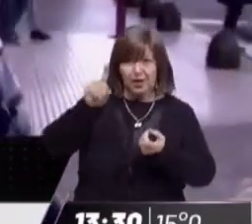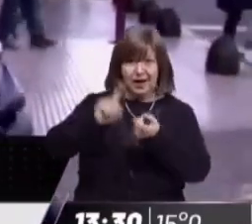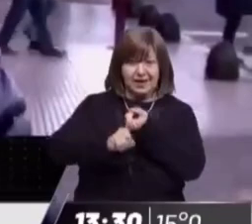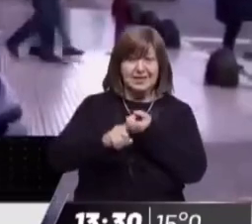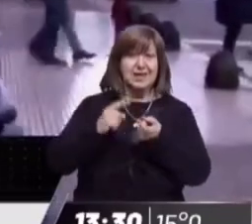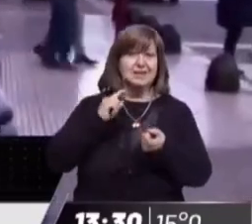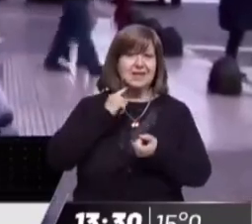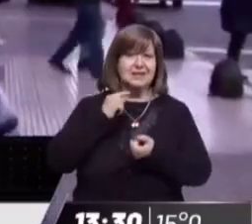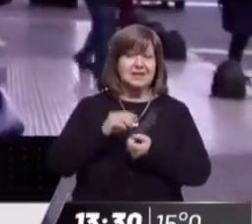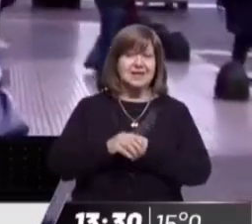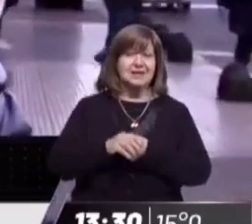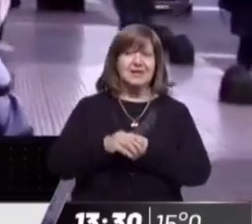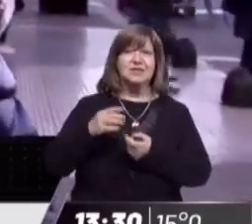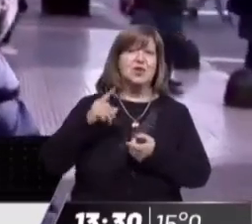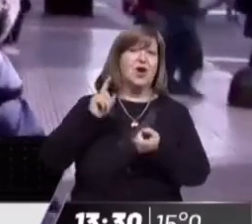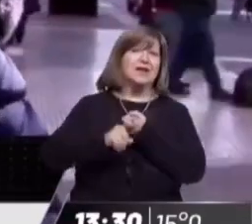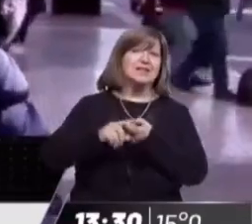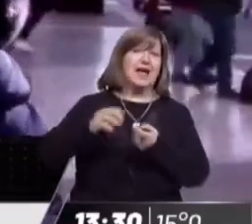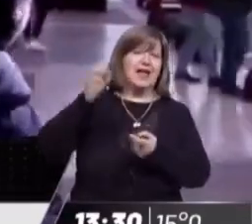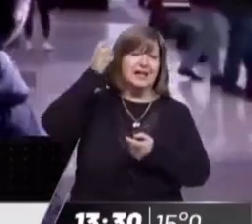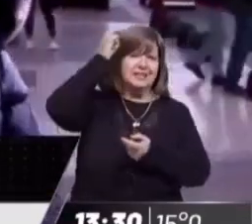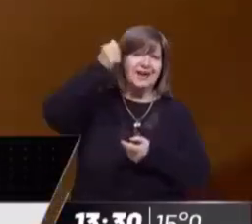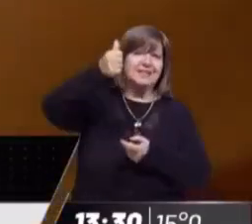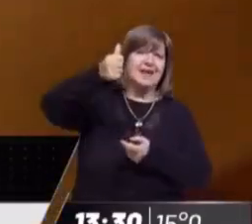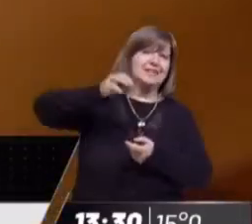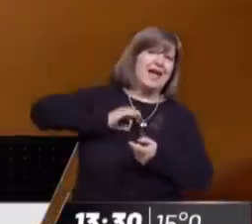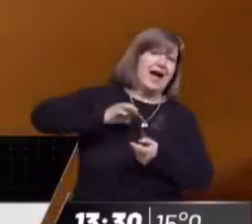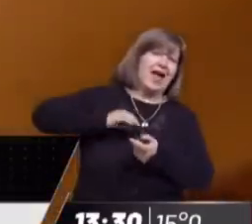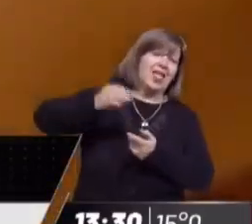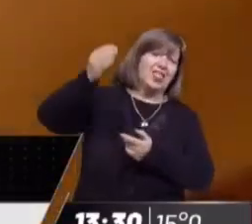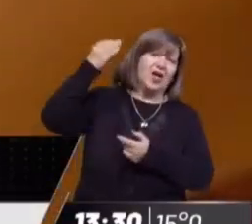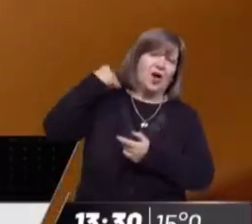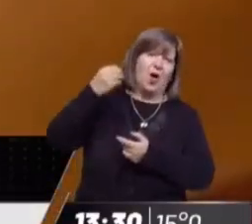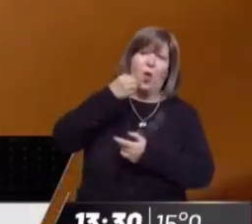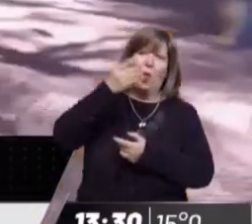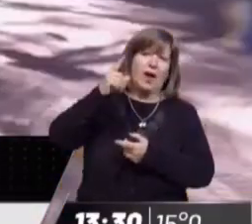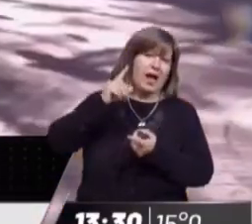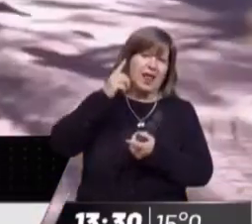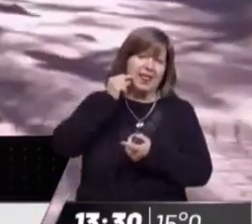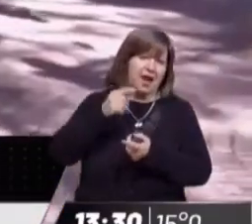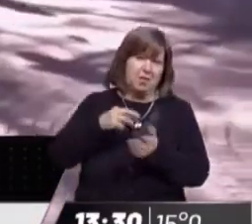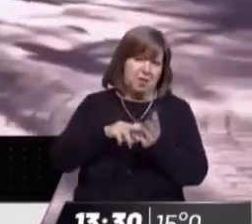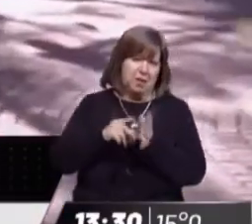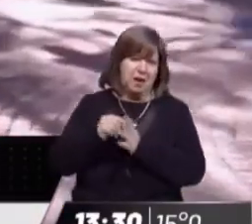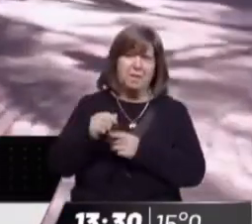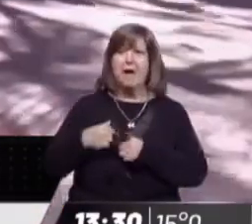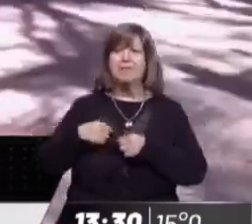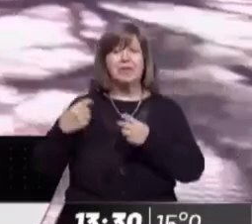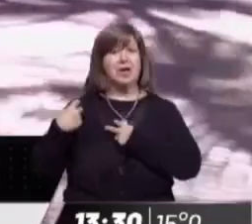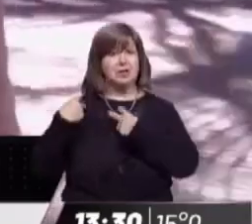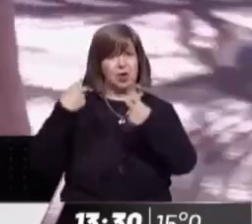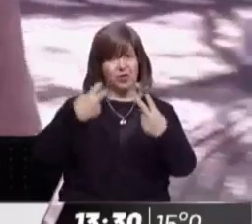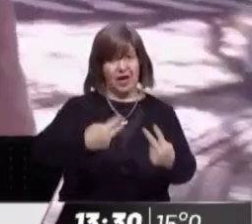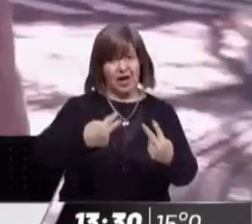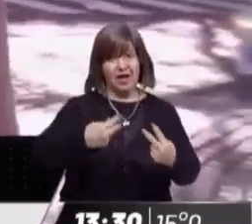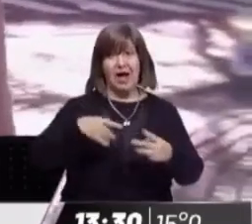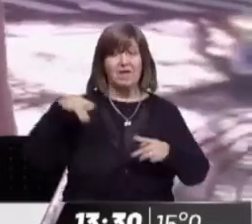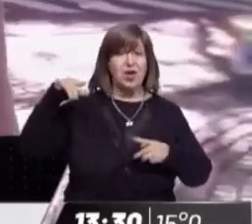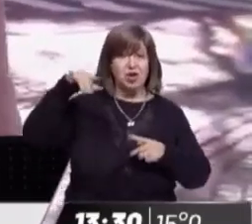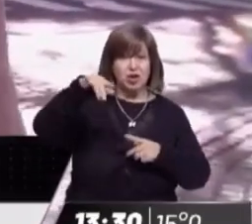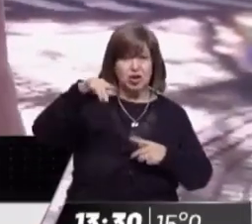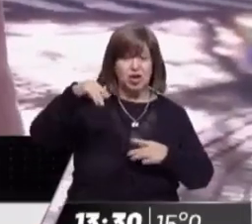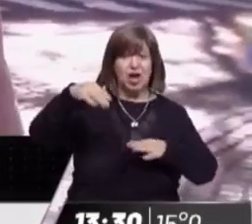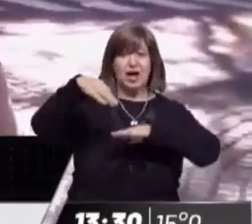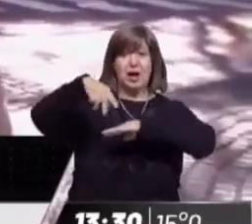Yo me casé hace 36 años imagate me casaría cualquier día Mira vinimos de viaje recién bajamos del avión ahora Estamos